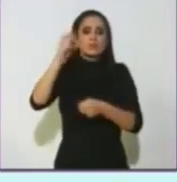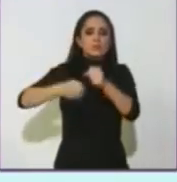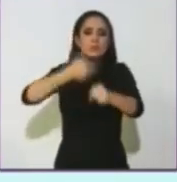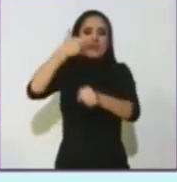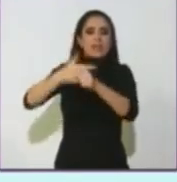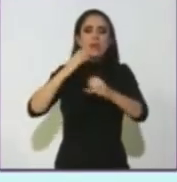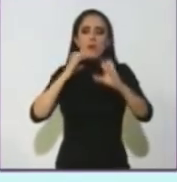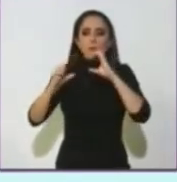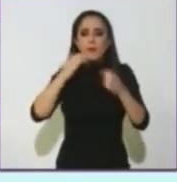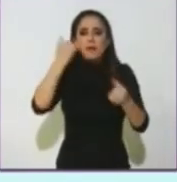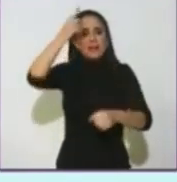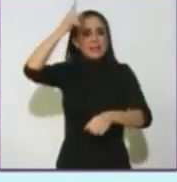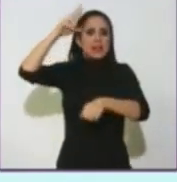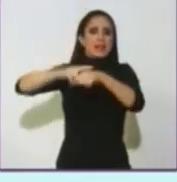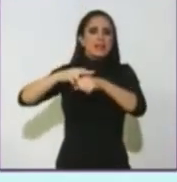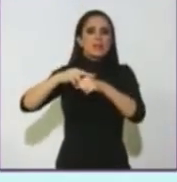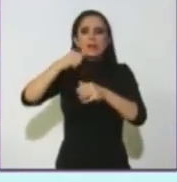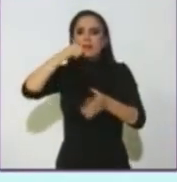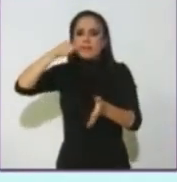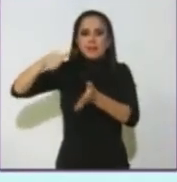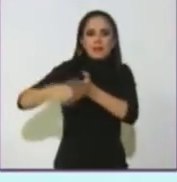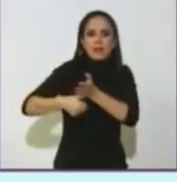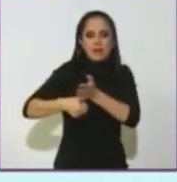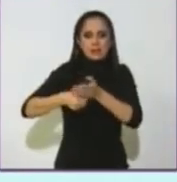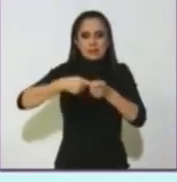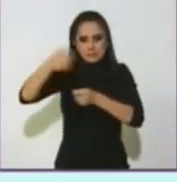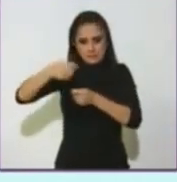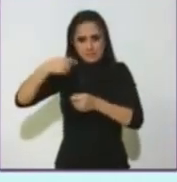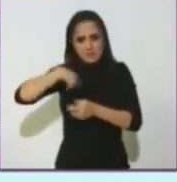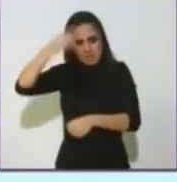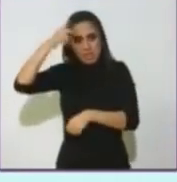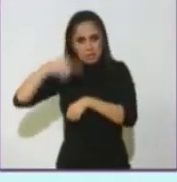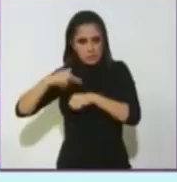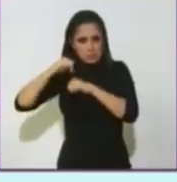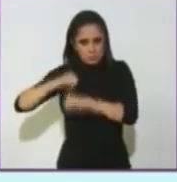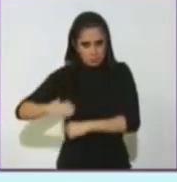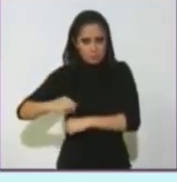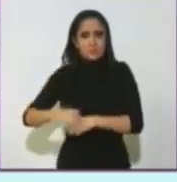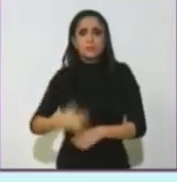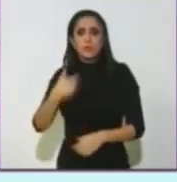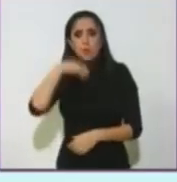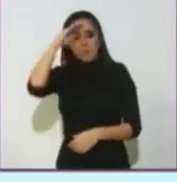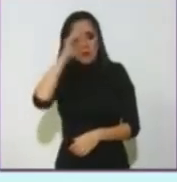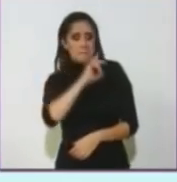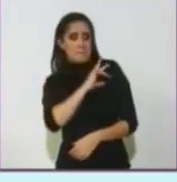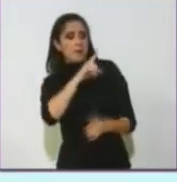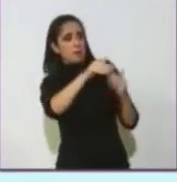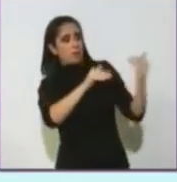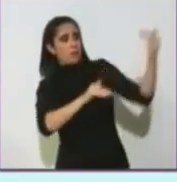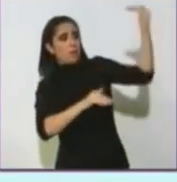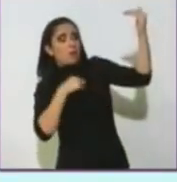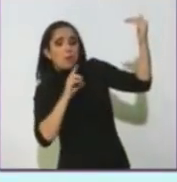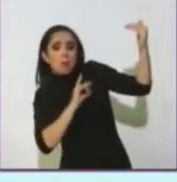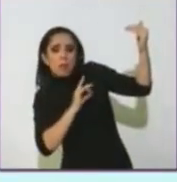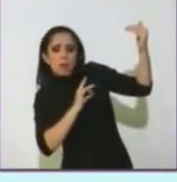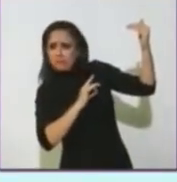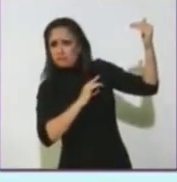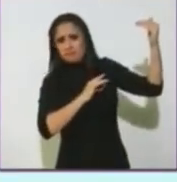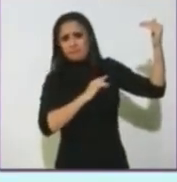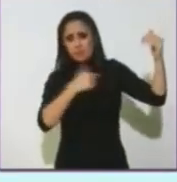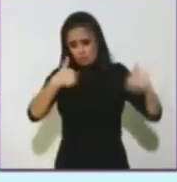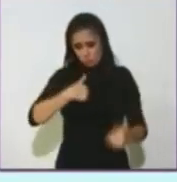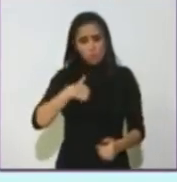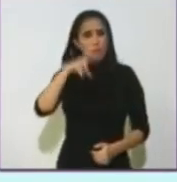y como directora de correos yo no tengo miedo a los poderosos yo no tengo